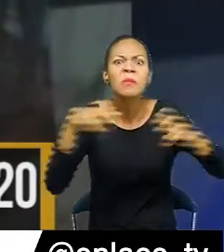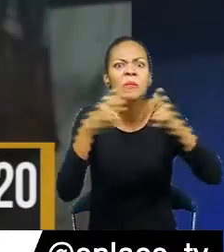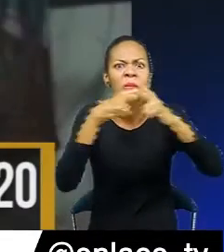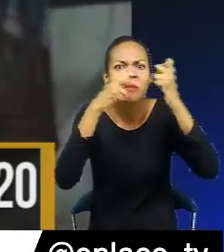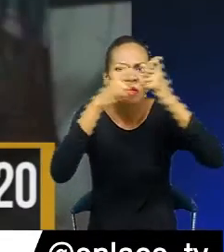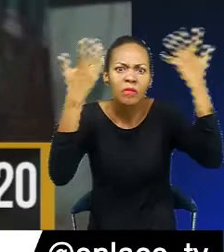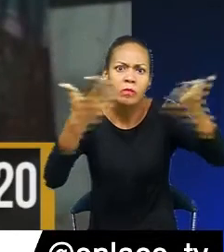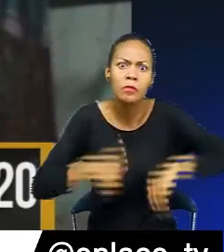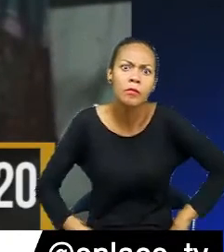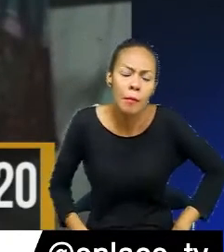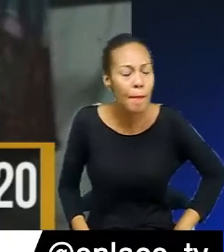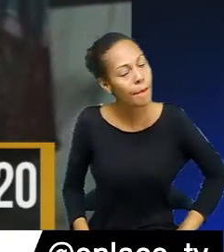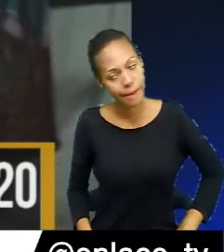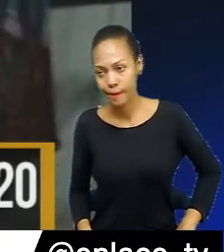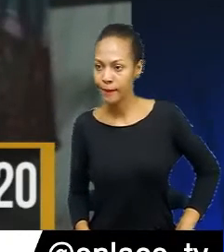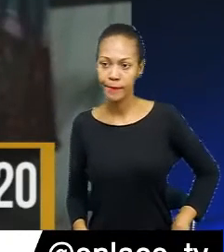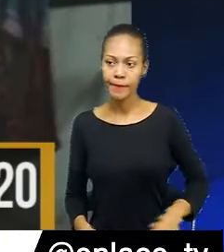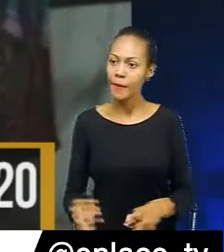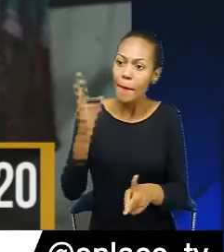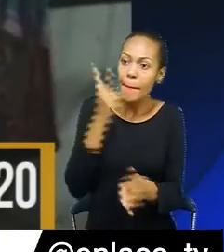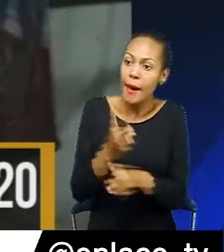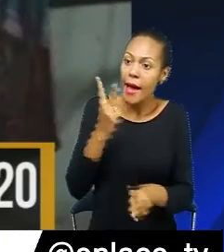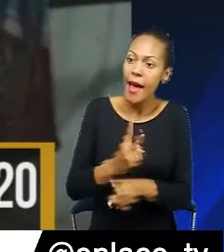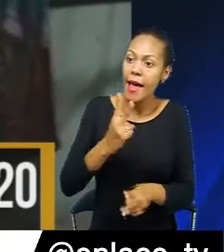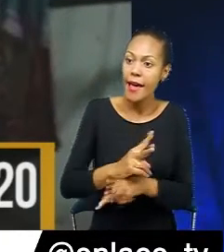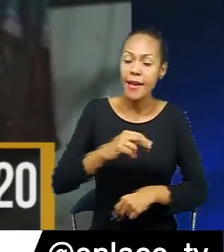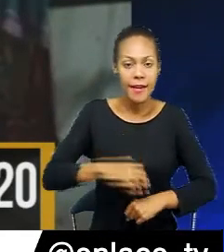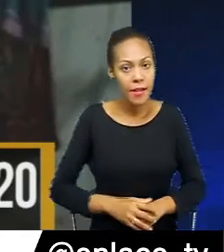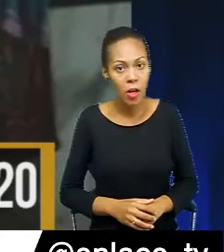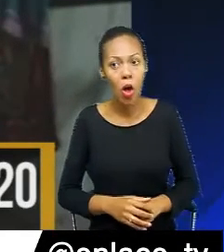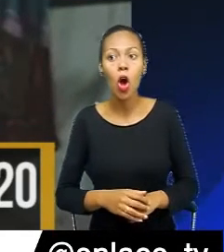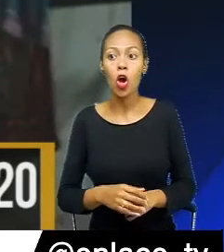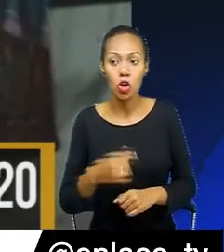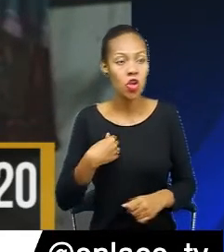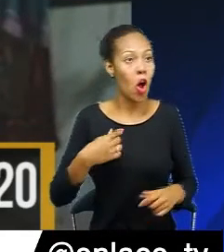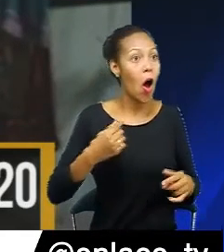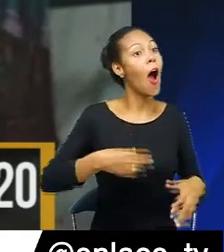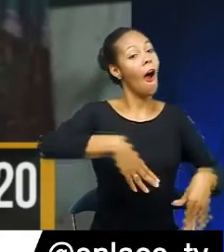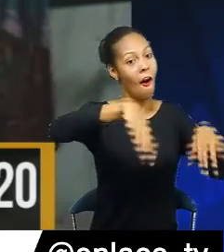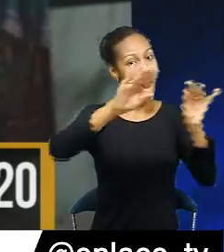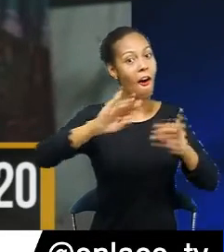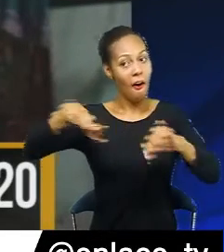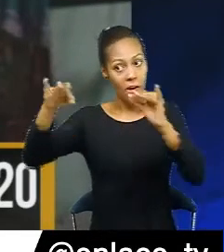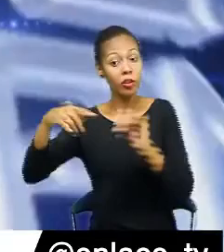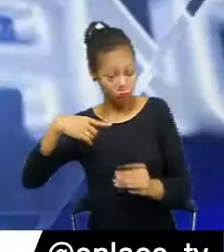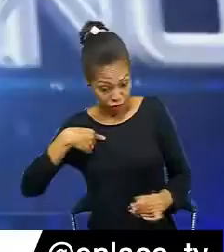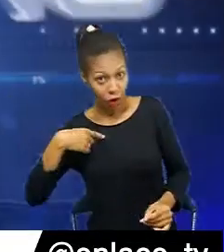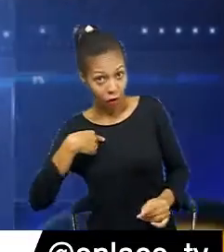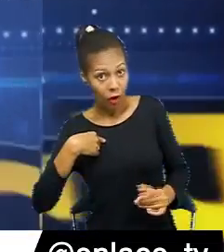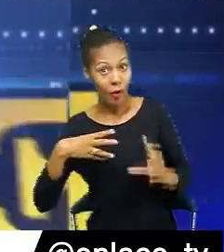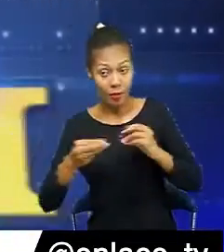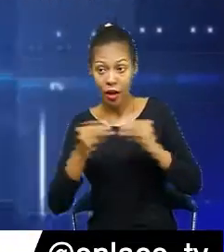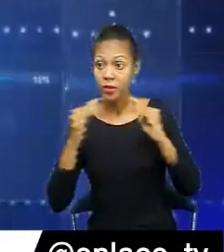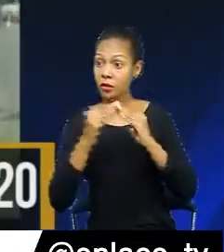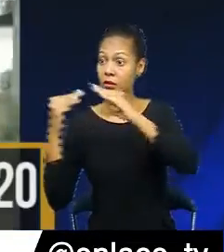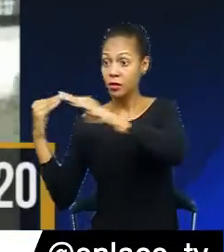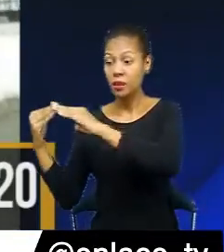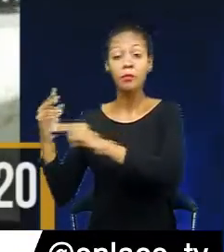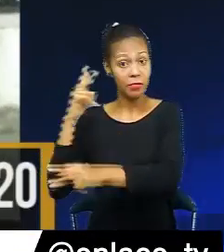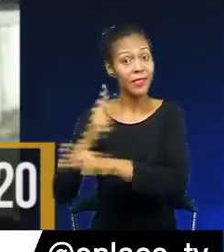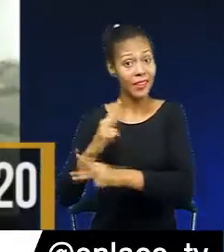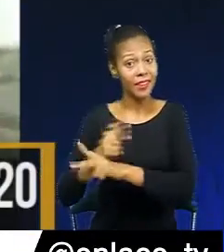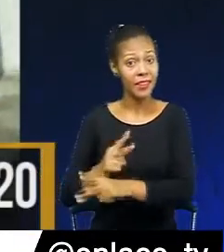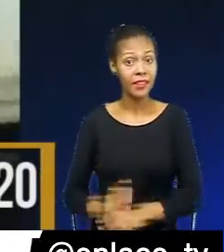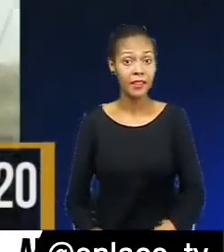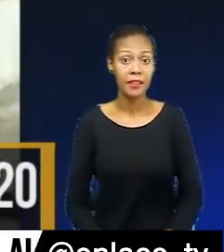Un peligro inminente que pone en riesgo no solo la vida de quien tuvo esta terrible idea, sino también la de sus vecinos.